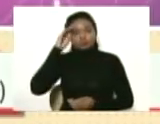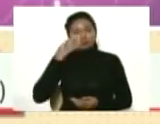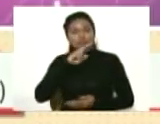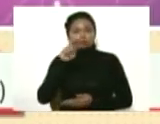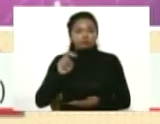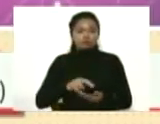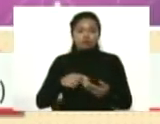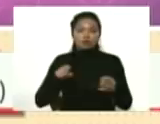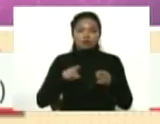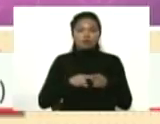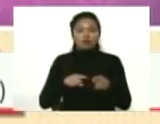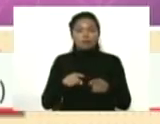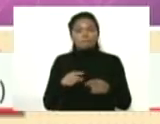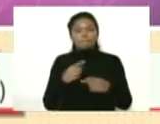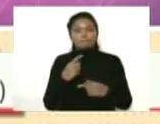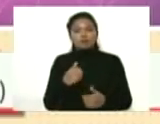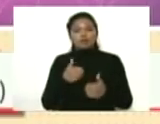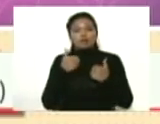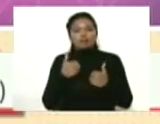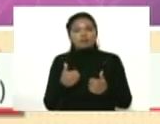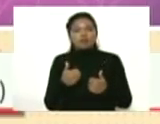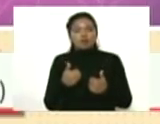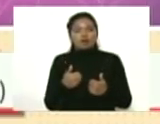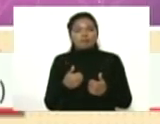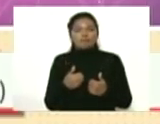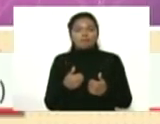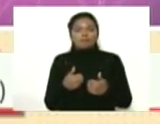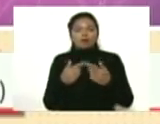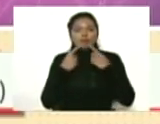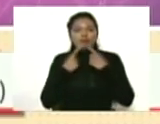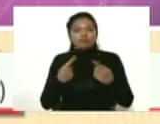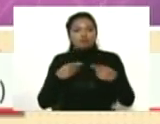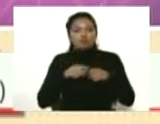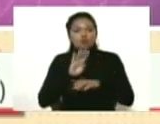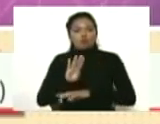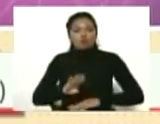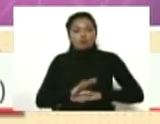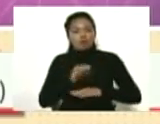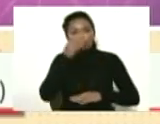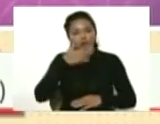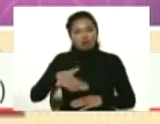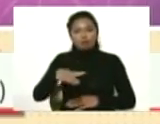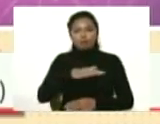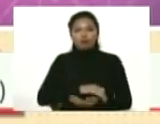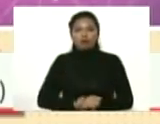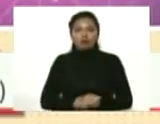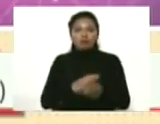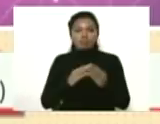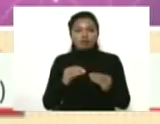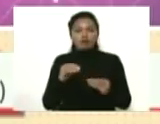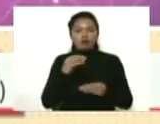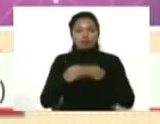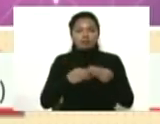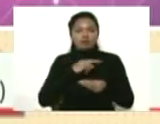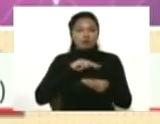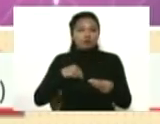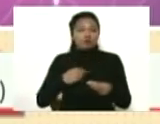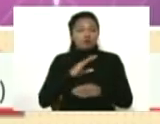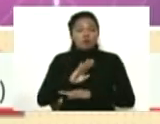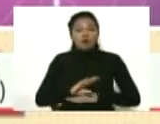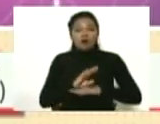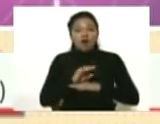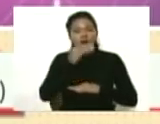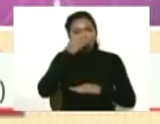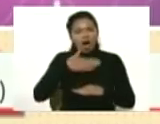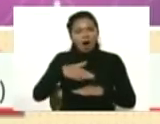nacional para el bien, para el bienestar, para la protección del pueblo. Todo lo hacemos para la protección